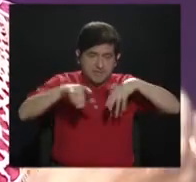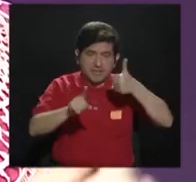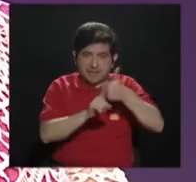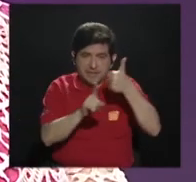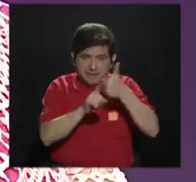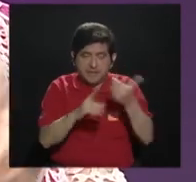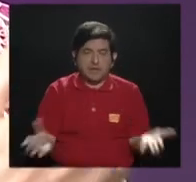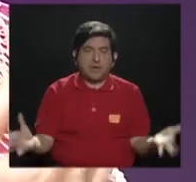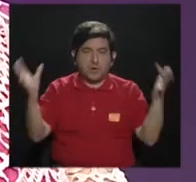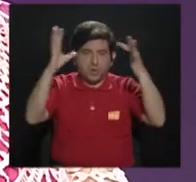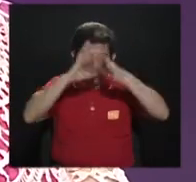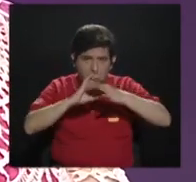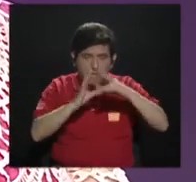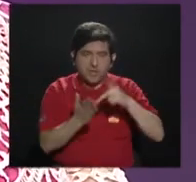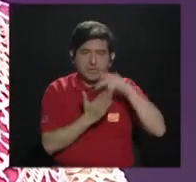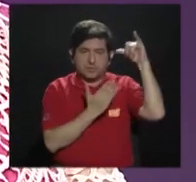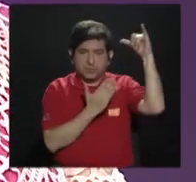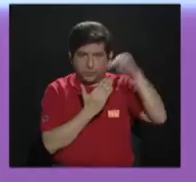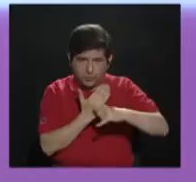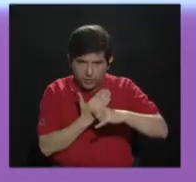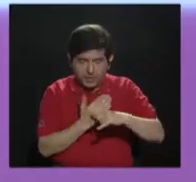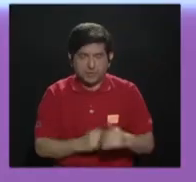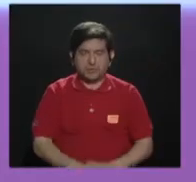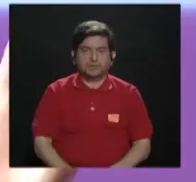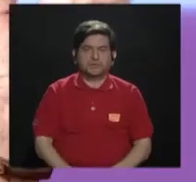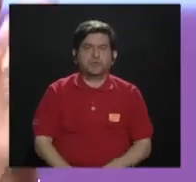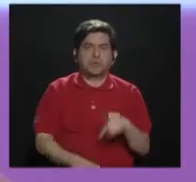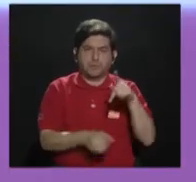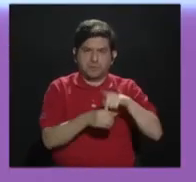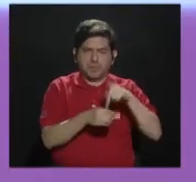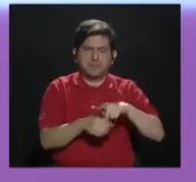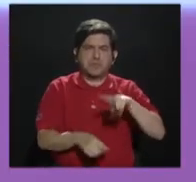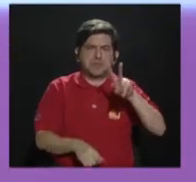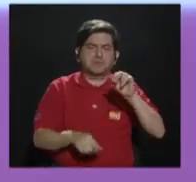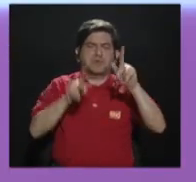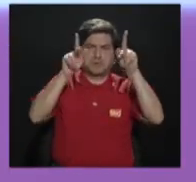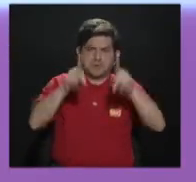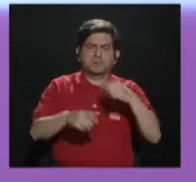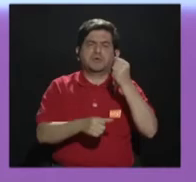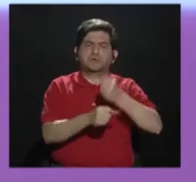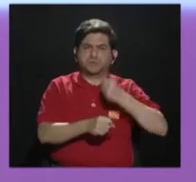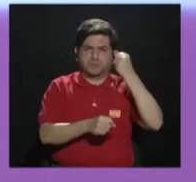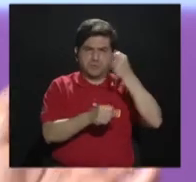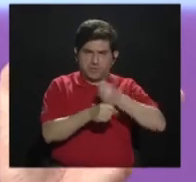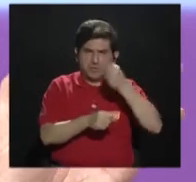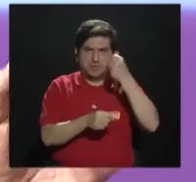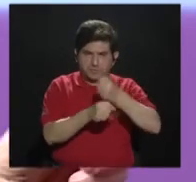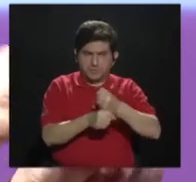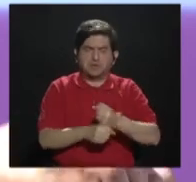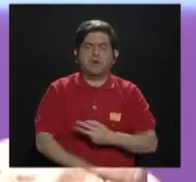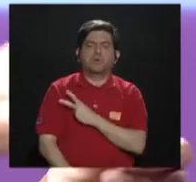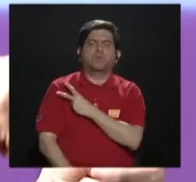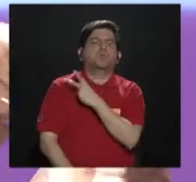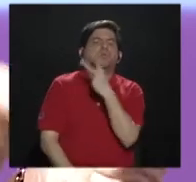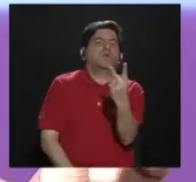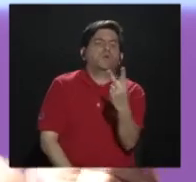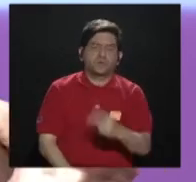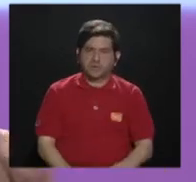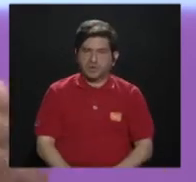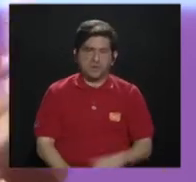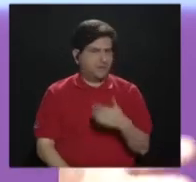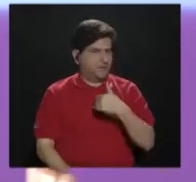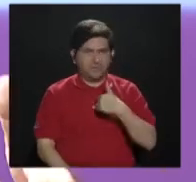que están vinculados a este proyecto, han participado hasta 20 personas haciendo trabajo voluntario, que no